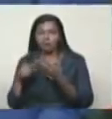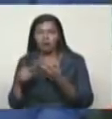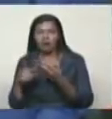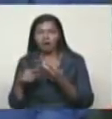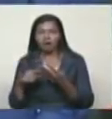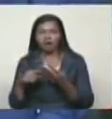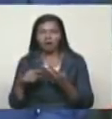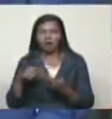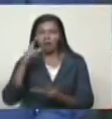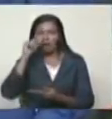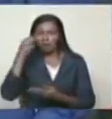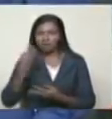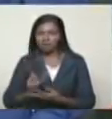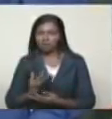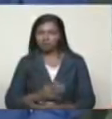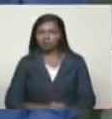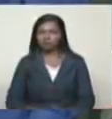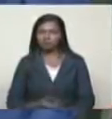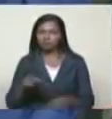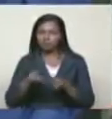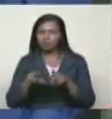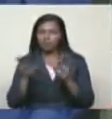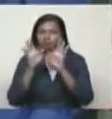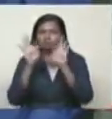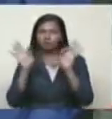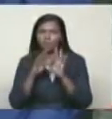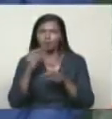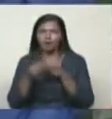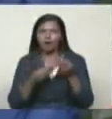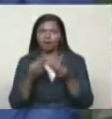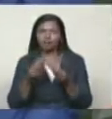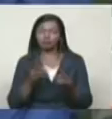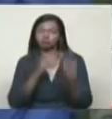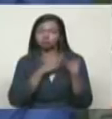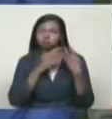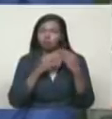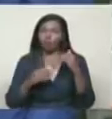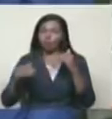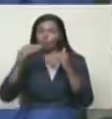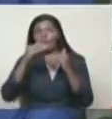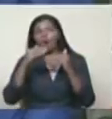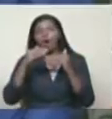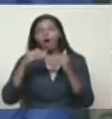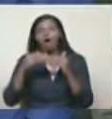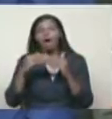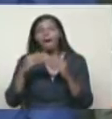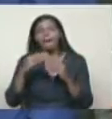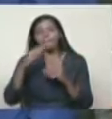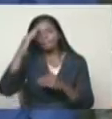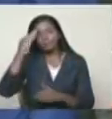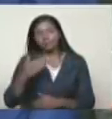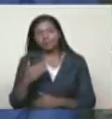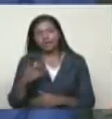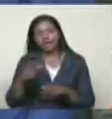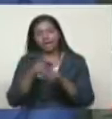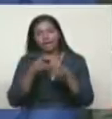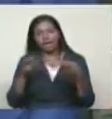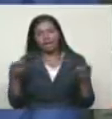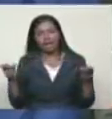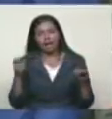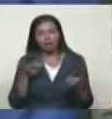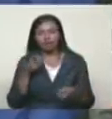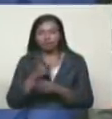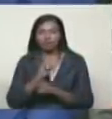realizando igualmente a los distintos representantes altos rangos militares generales, igualmente